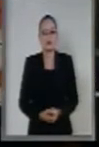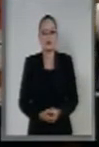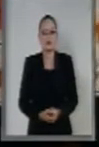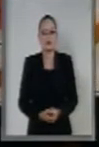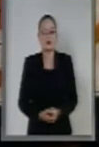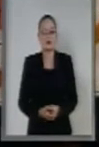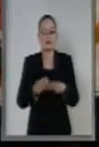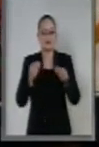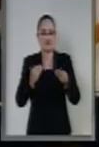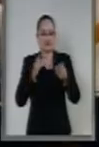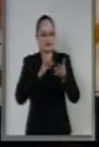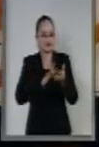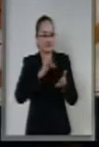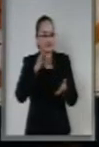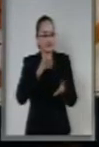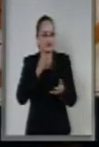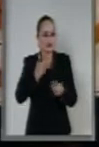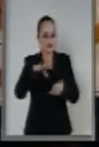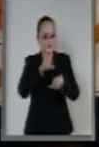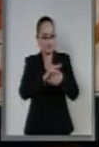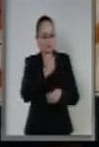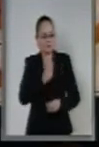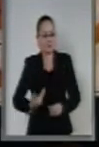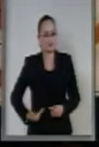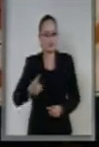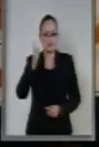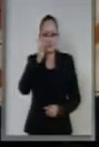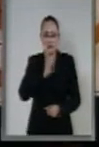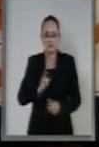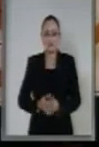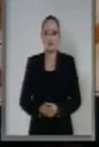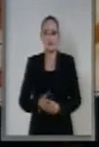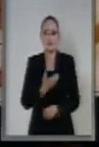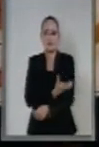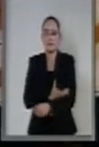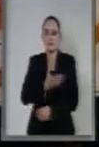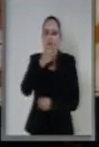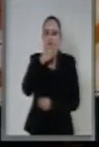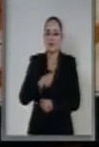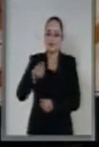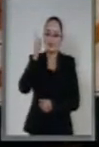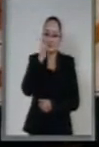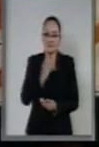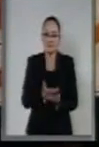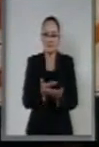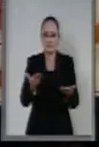muchas gracias con su venia presidenta compañeros compañeras